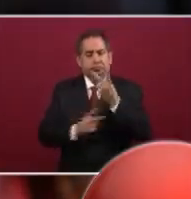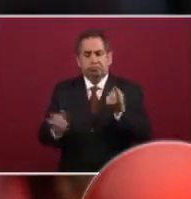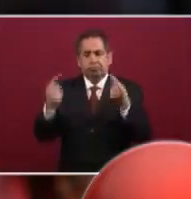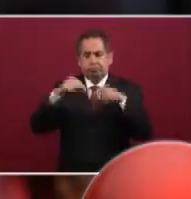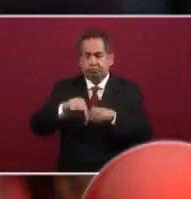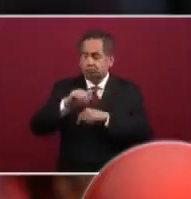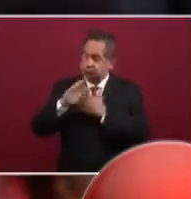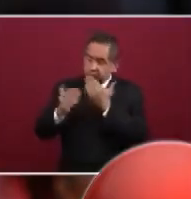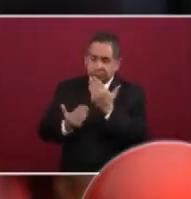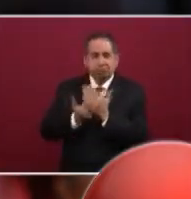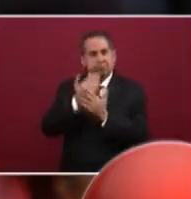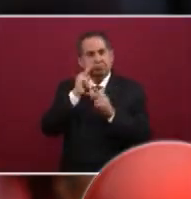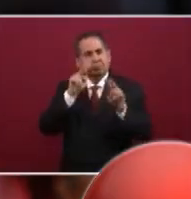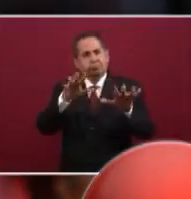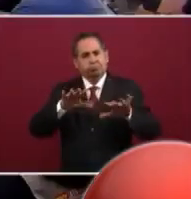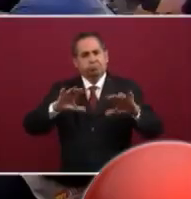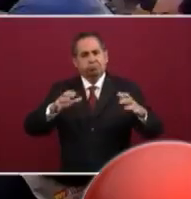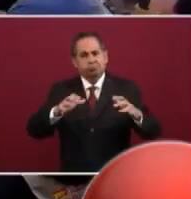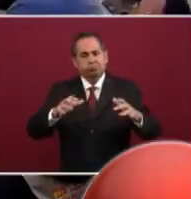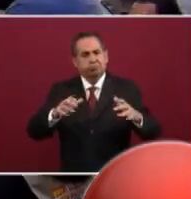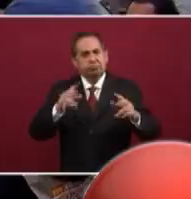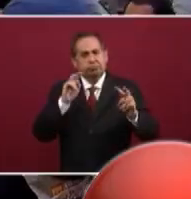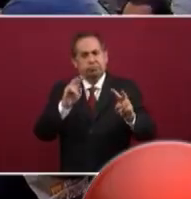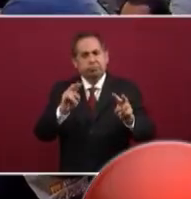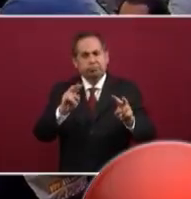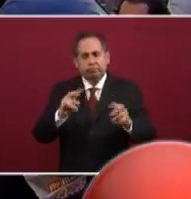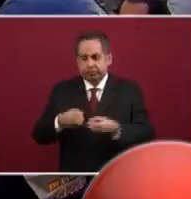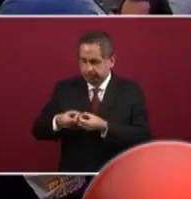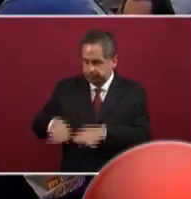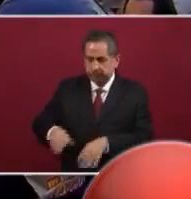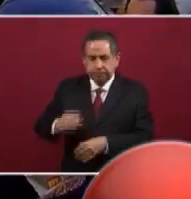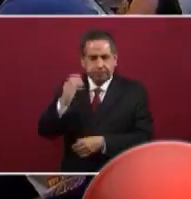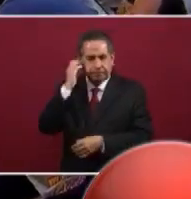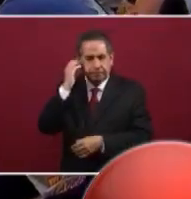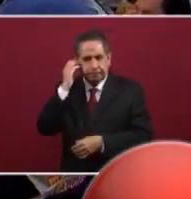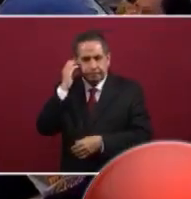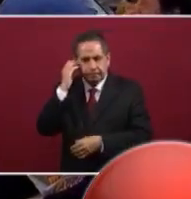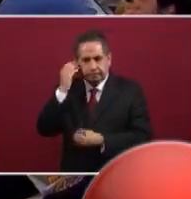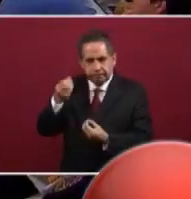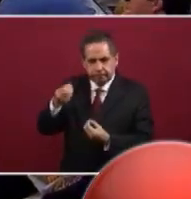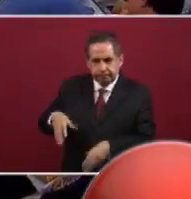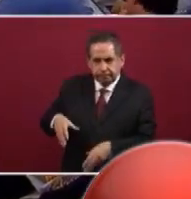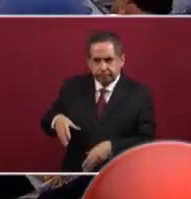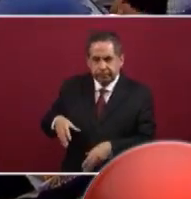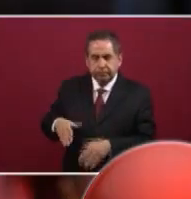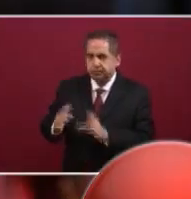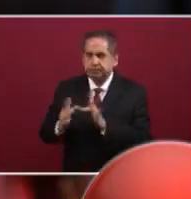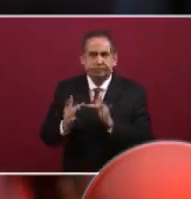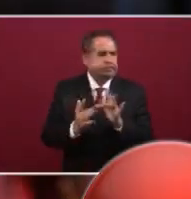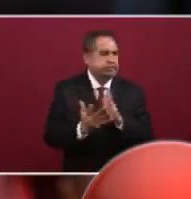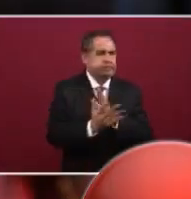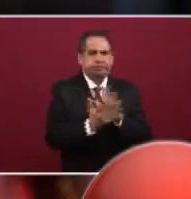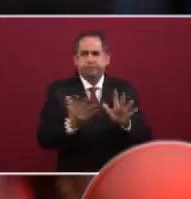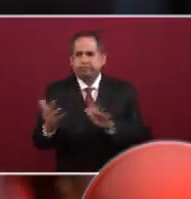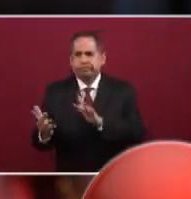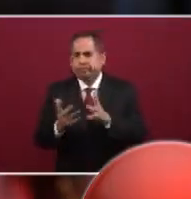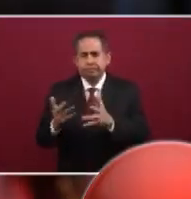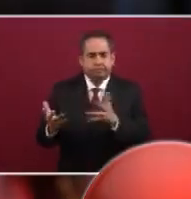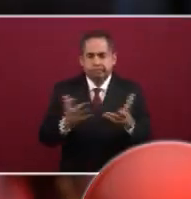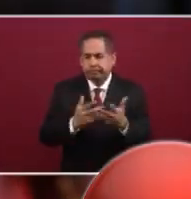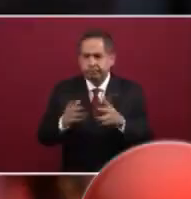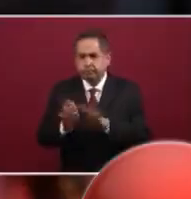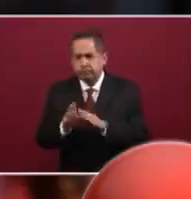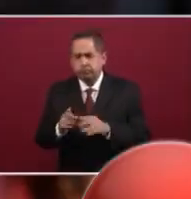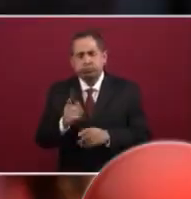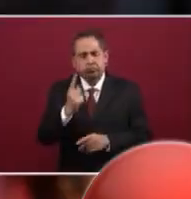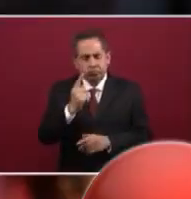mañanera y se me perdió el celular. Había perdido contacto. Y lo primero que